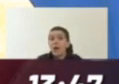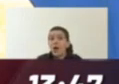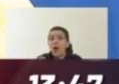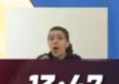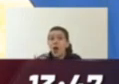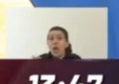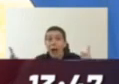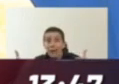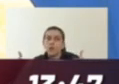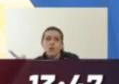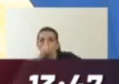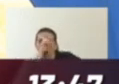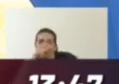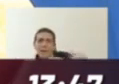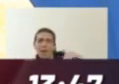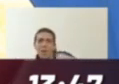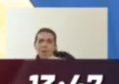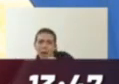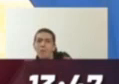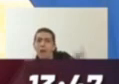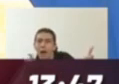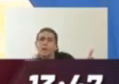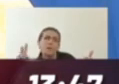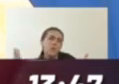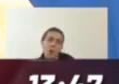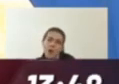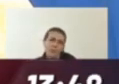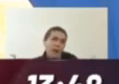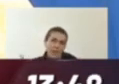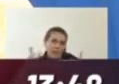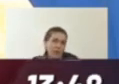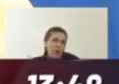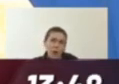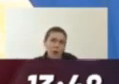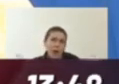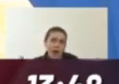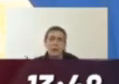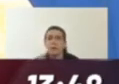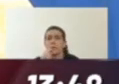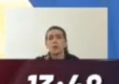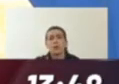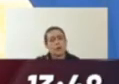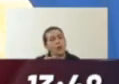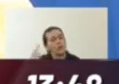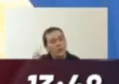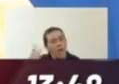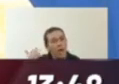internaciones y lamentablemente fallecimientos. Cada vez que hablo de los fallecimientos,